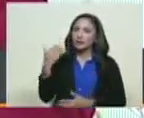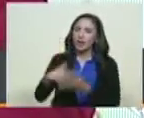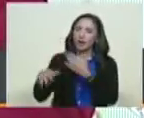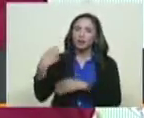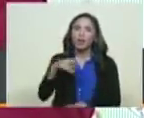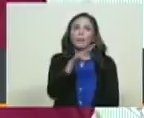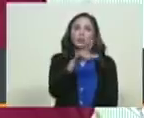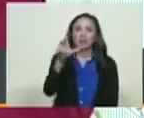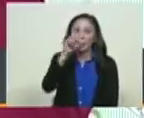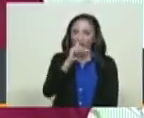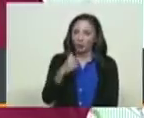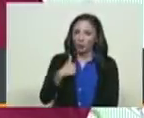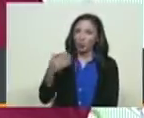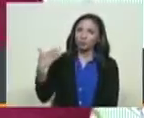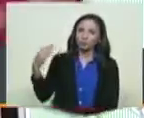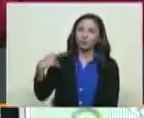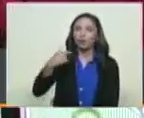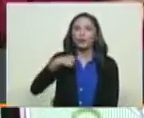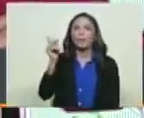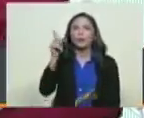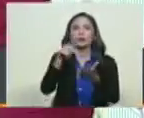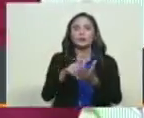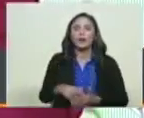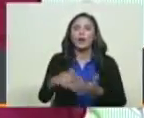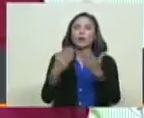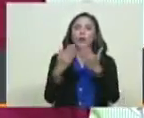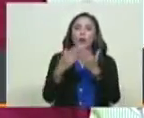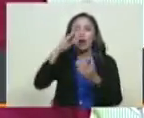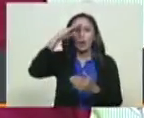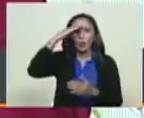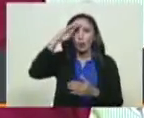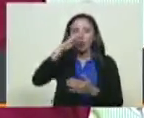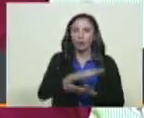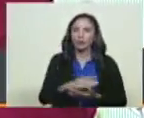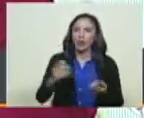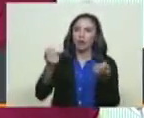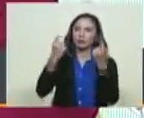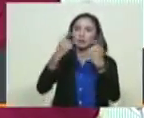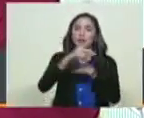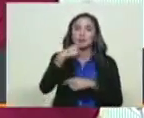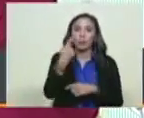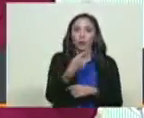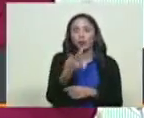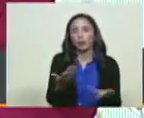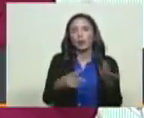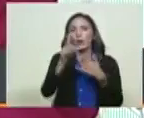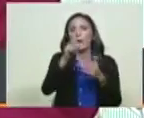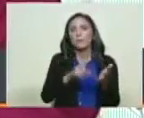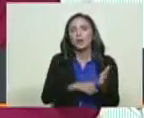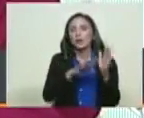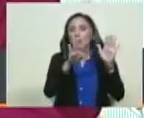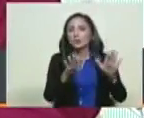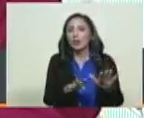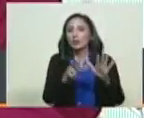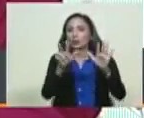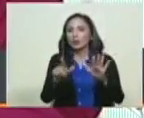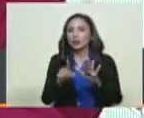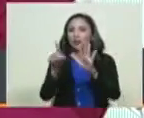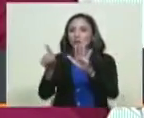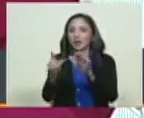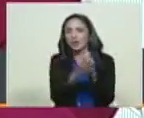de formación política de cuba entre los años 86 86 y